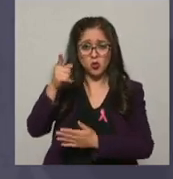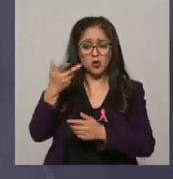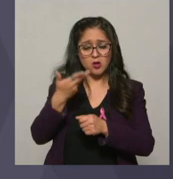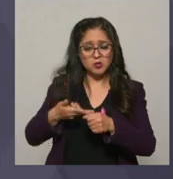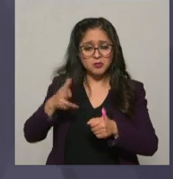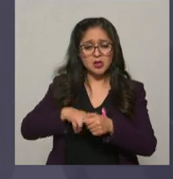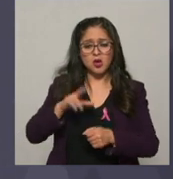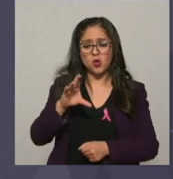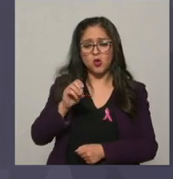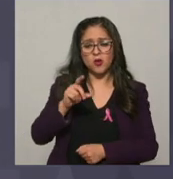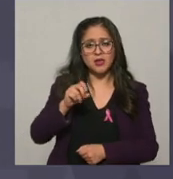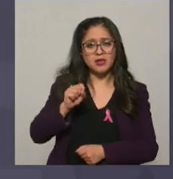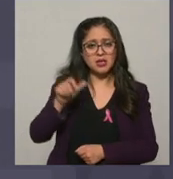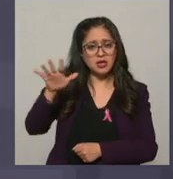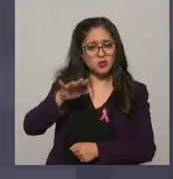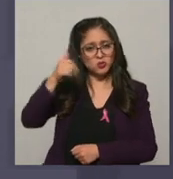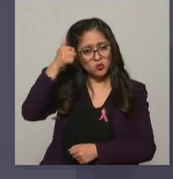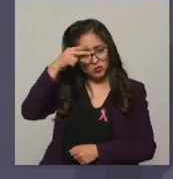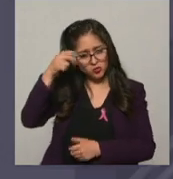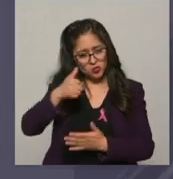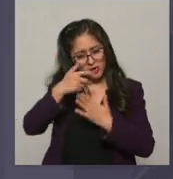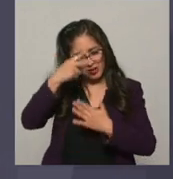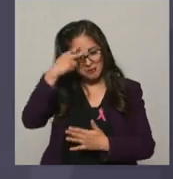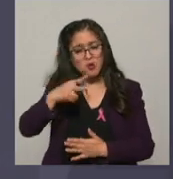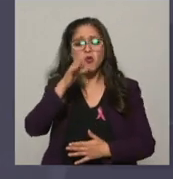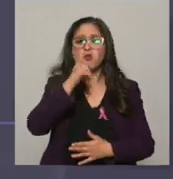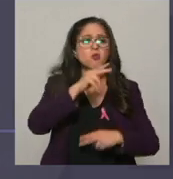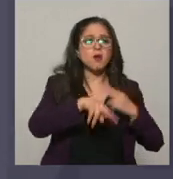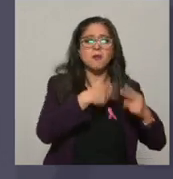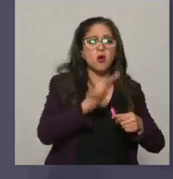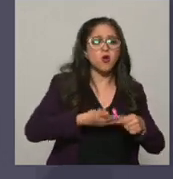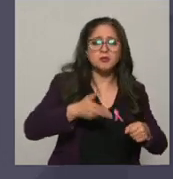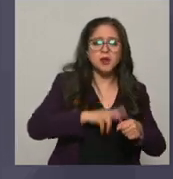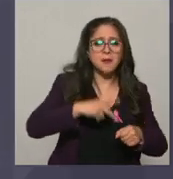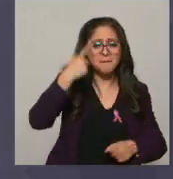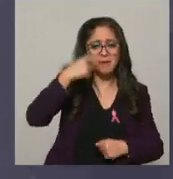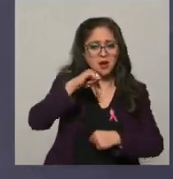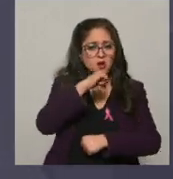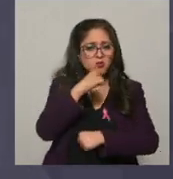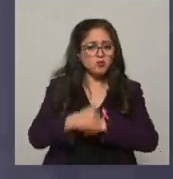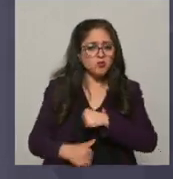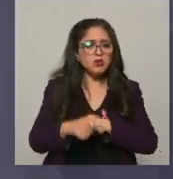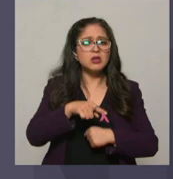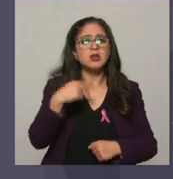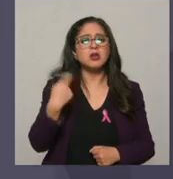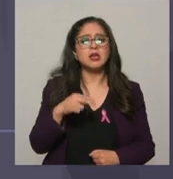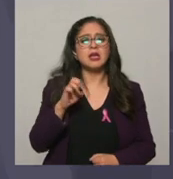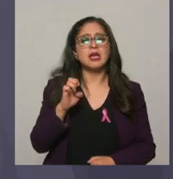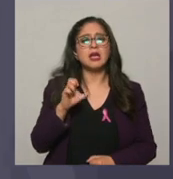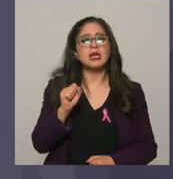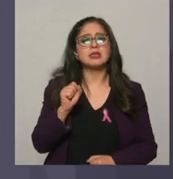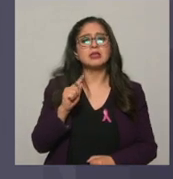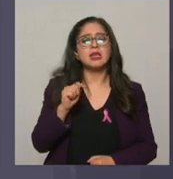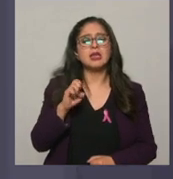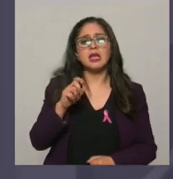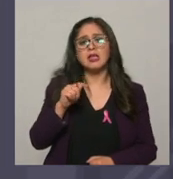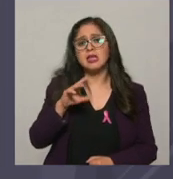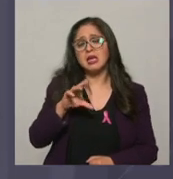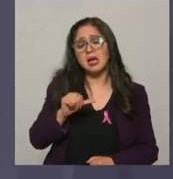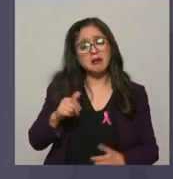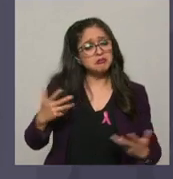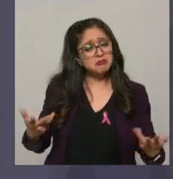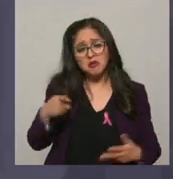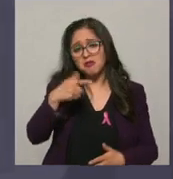pueden acudir a una clínica especializada para realizar una cirugía que es considerada estética porque no se